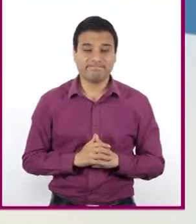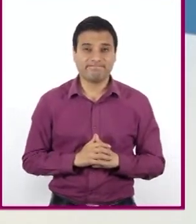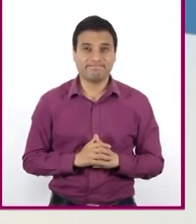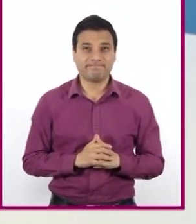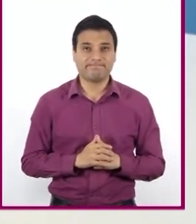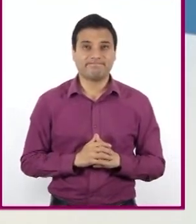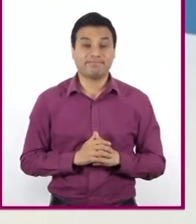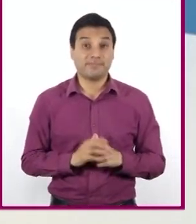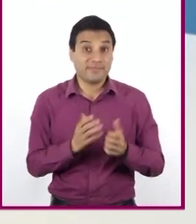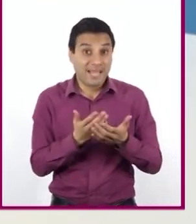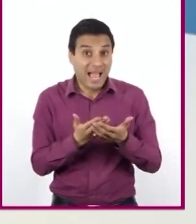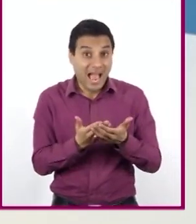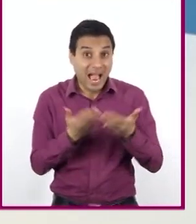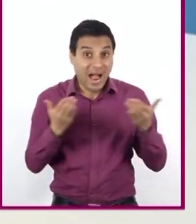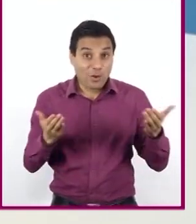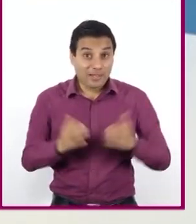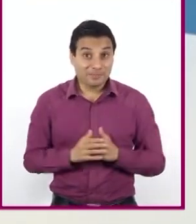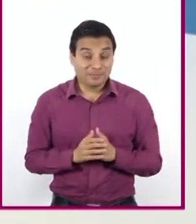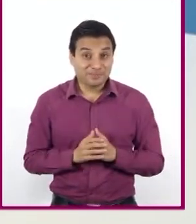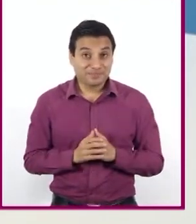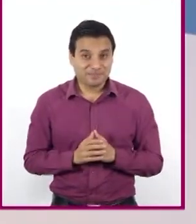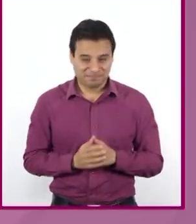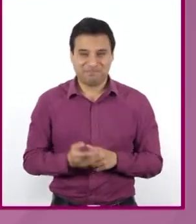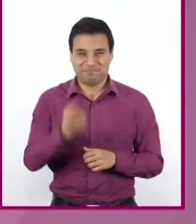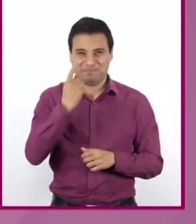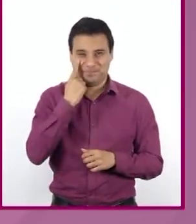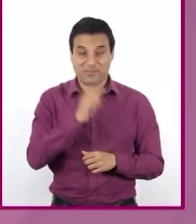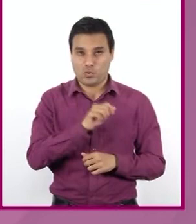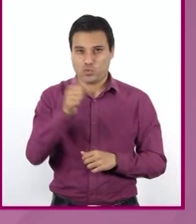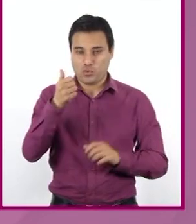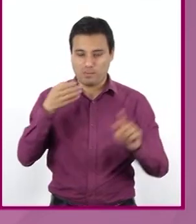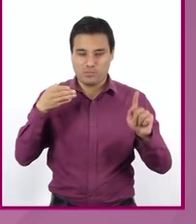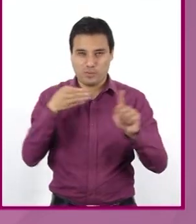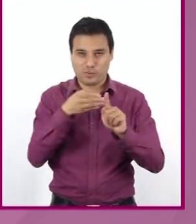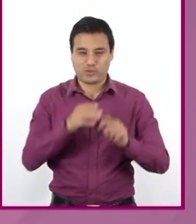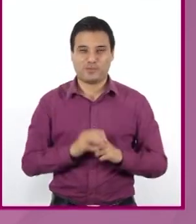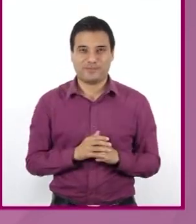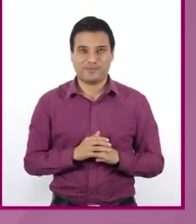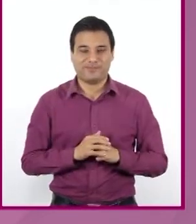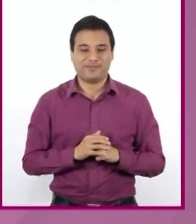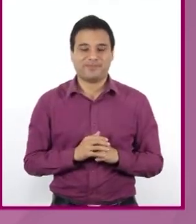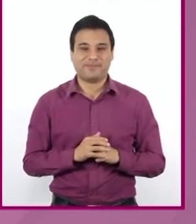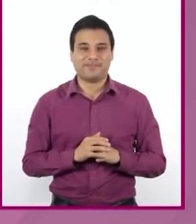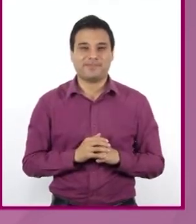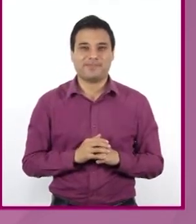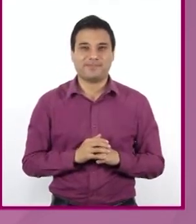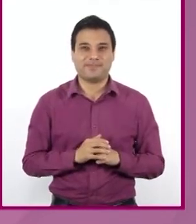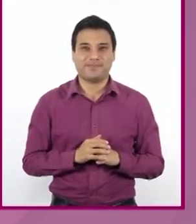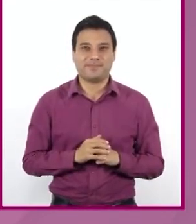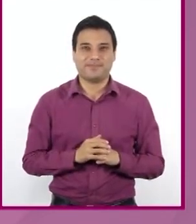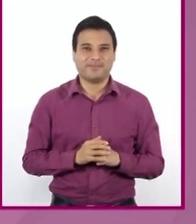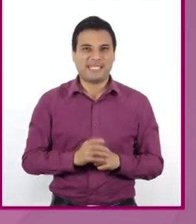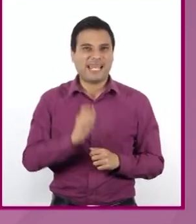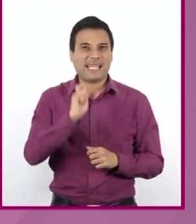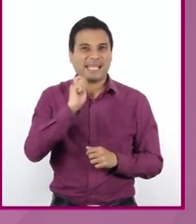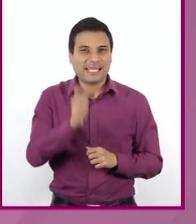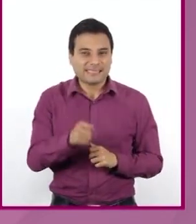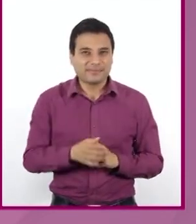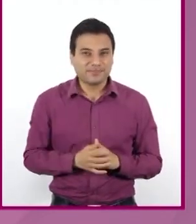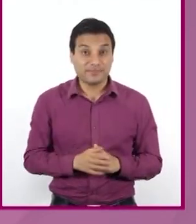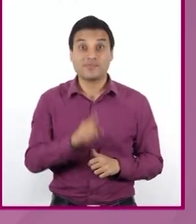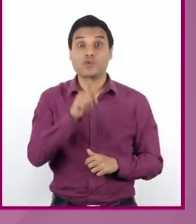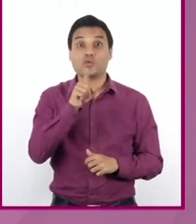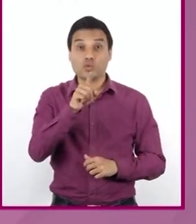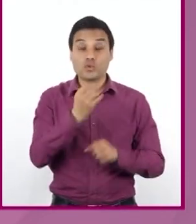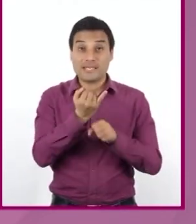Ahora es momento de pasar a nuestro siguiente propósito de la sesión de hoy, la presentación de